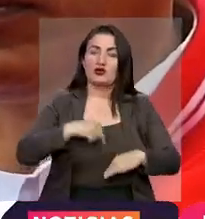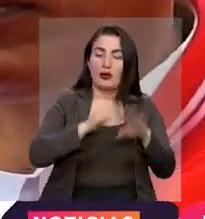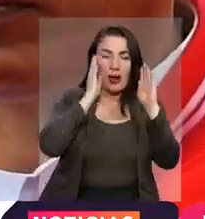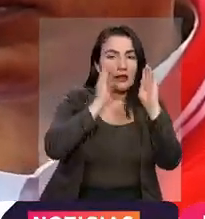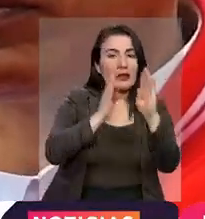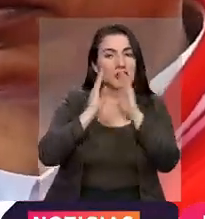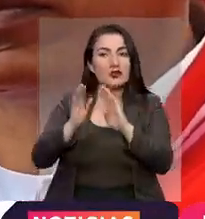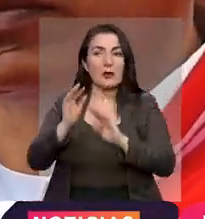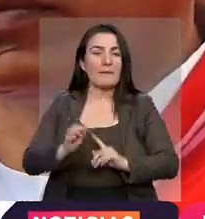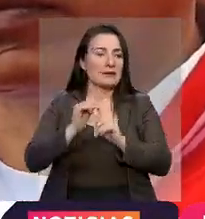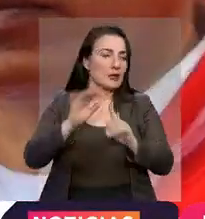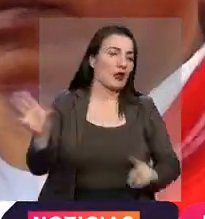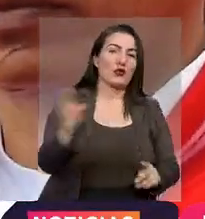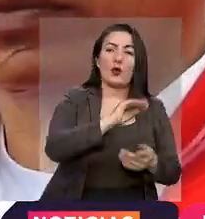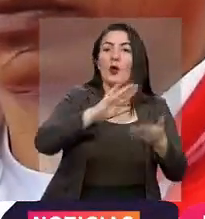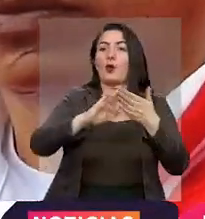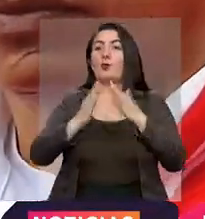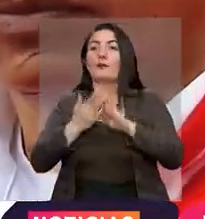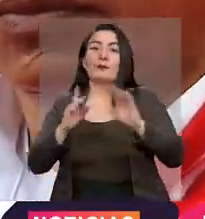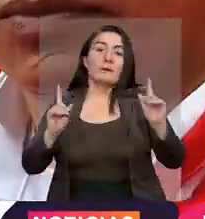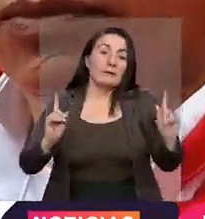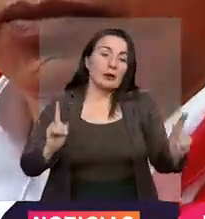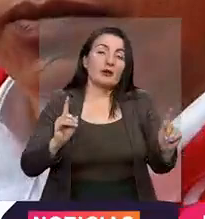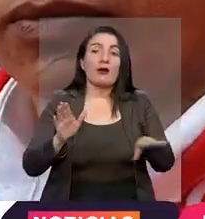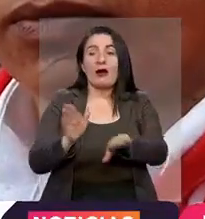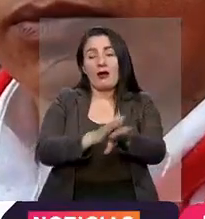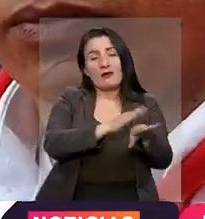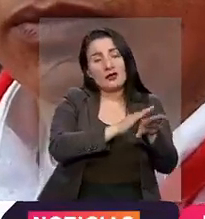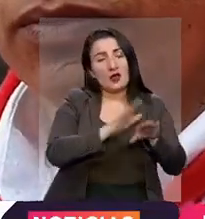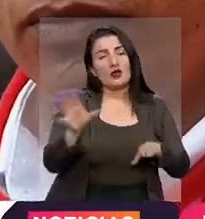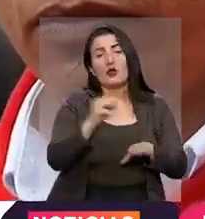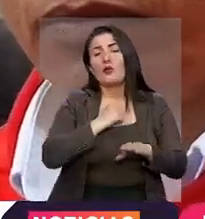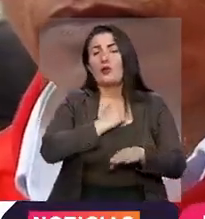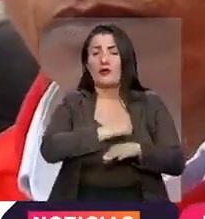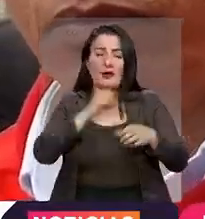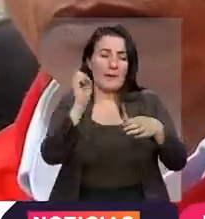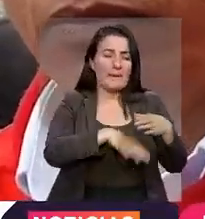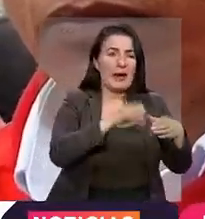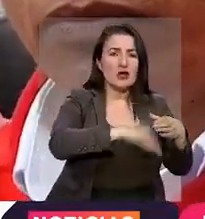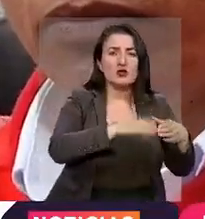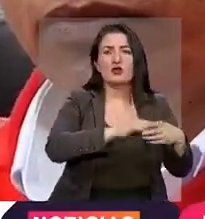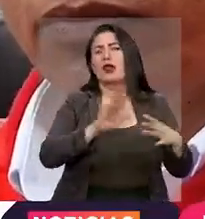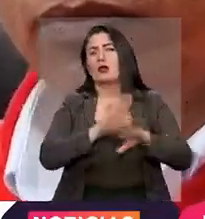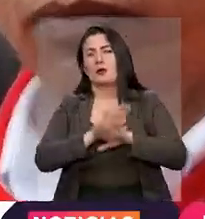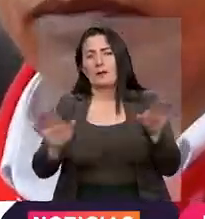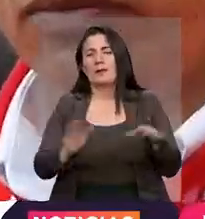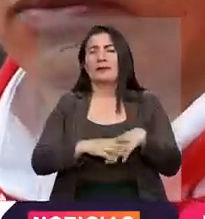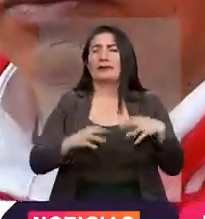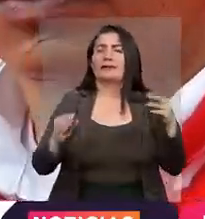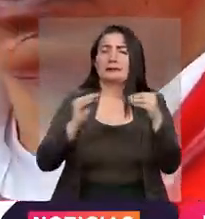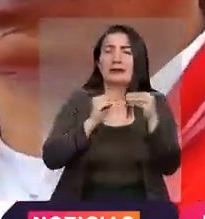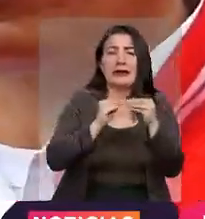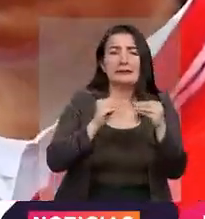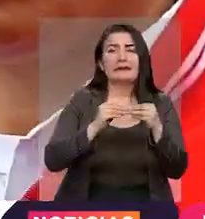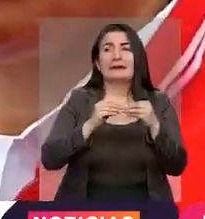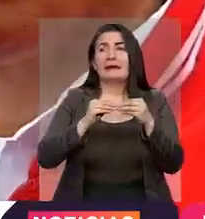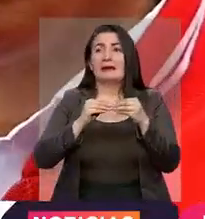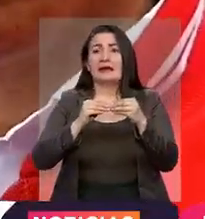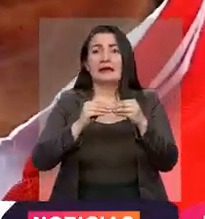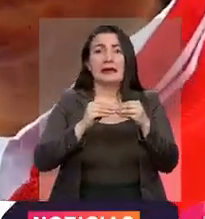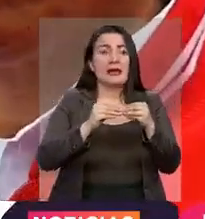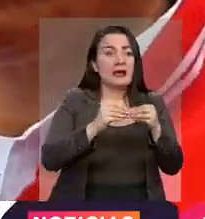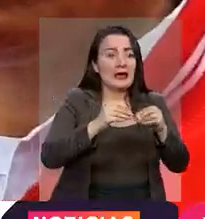atención prioritaria a toda la comunidad, pero se les recomienda que por favor no arrojen más los residuos, no hagan clase de